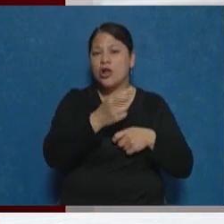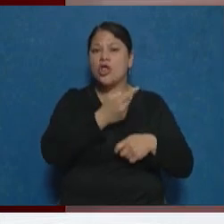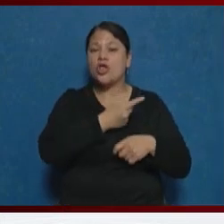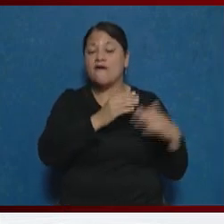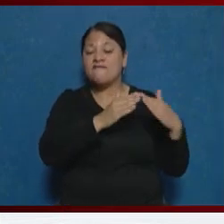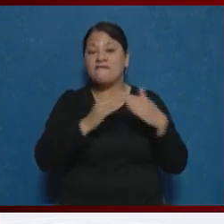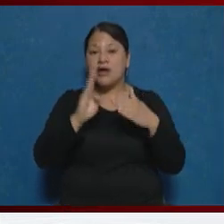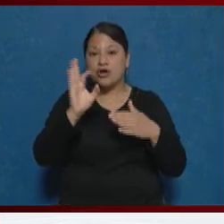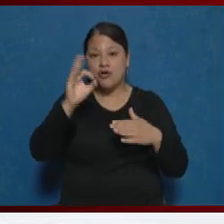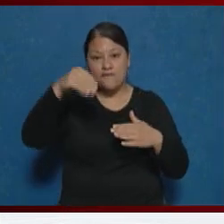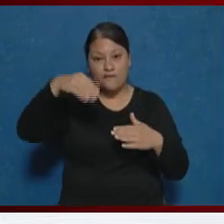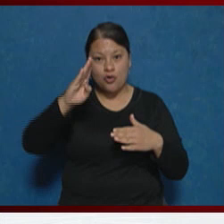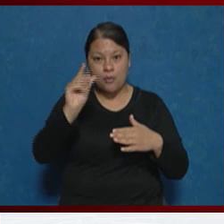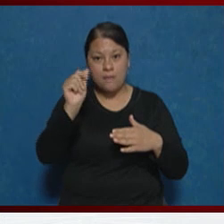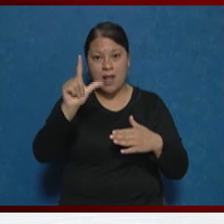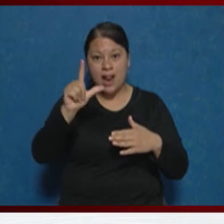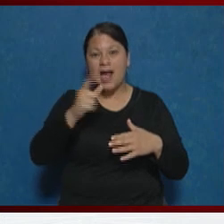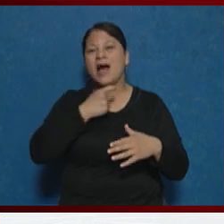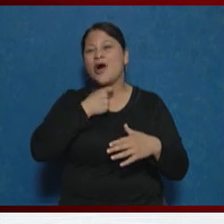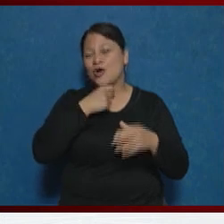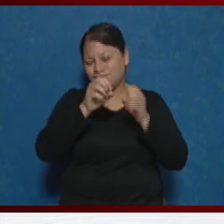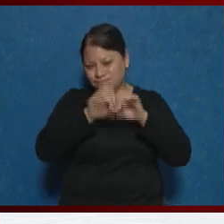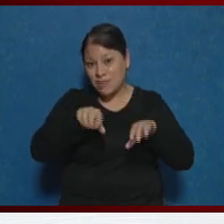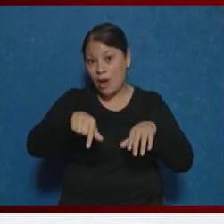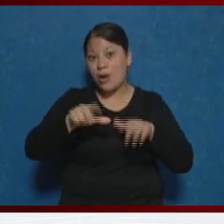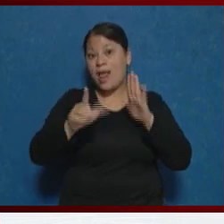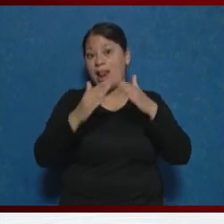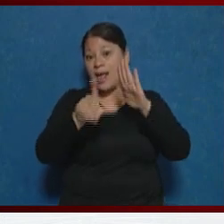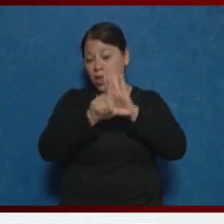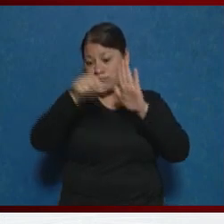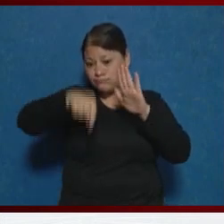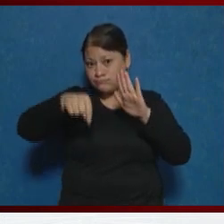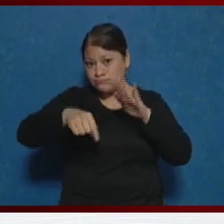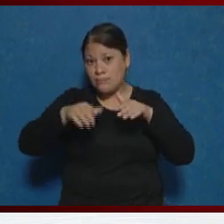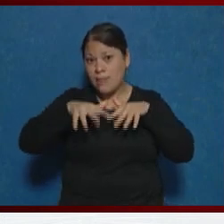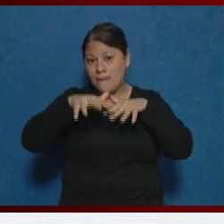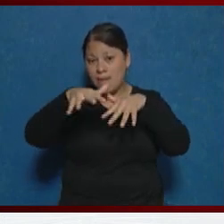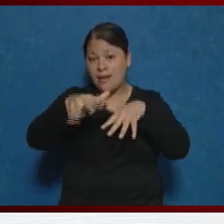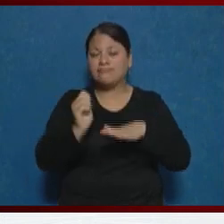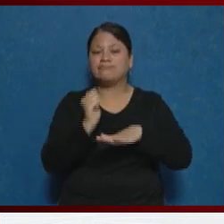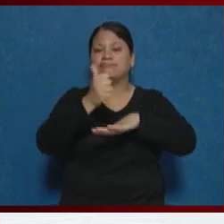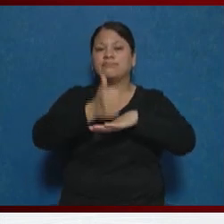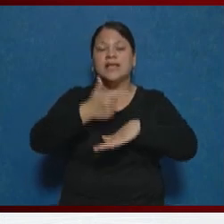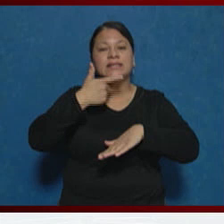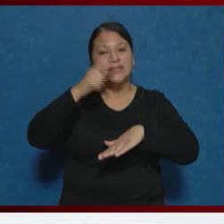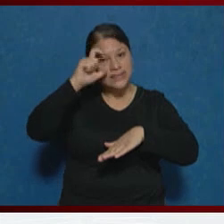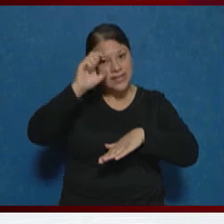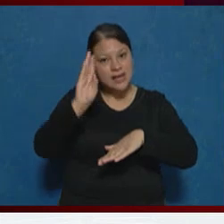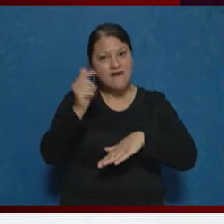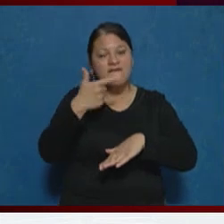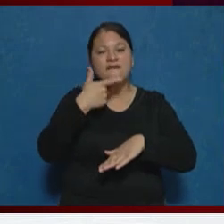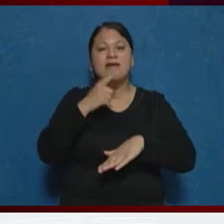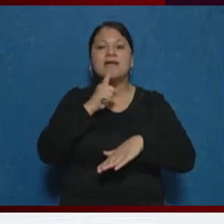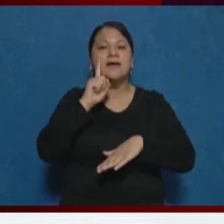barrio Bombal a principios de agosto. Hay una marcha en la legislatura, en la puerta de la legislatura se encuentra Sebastián Goiburu y nos va a contar qué